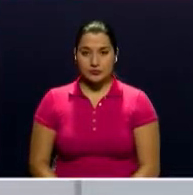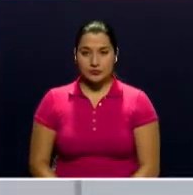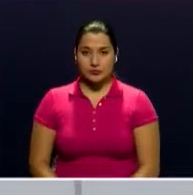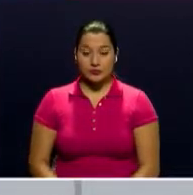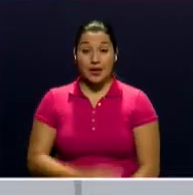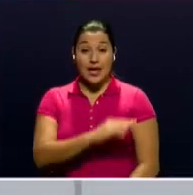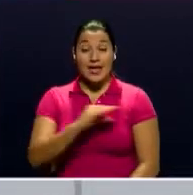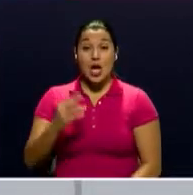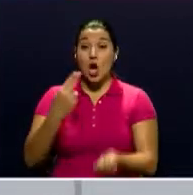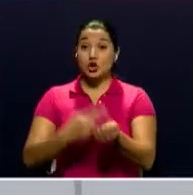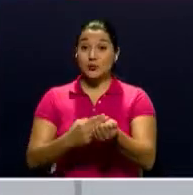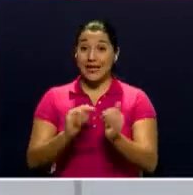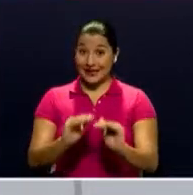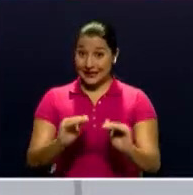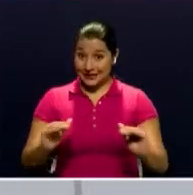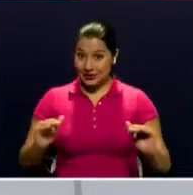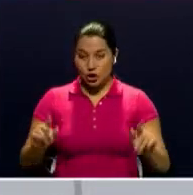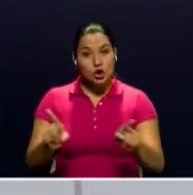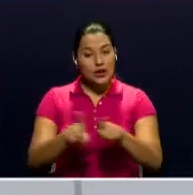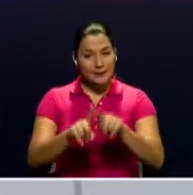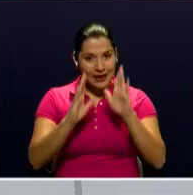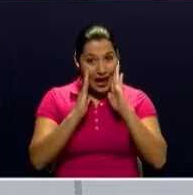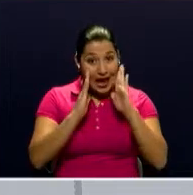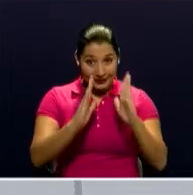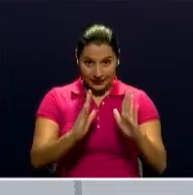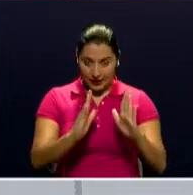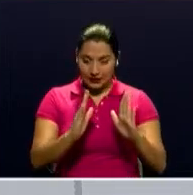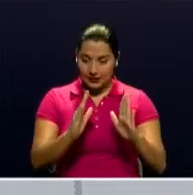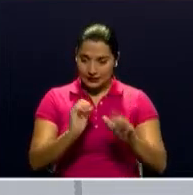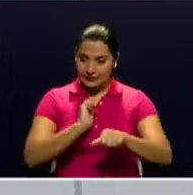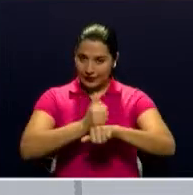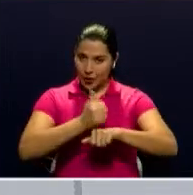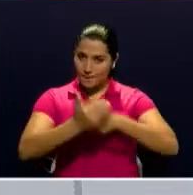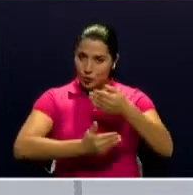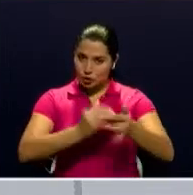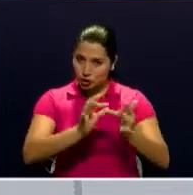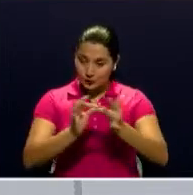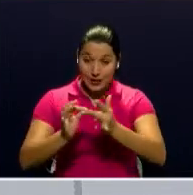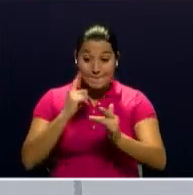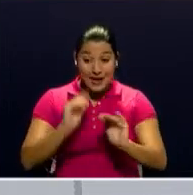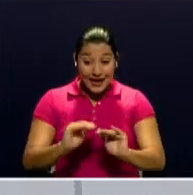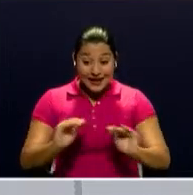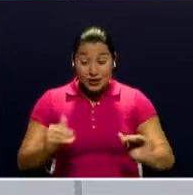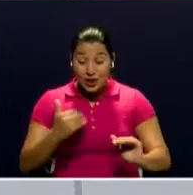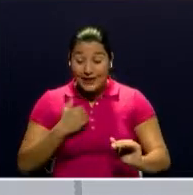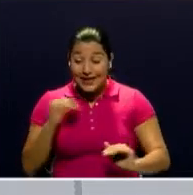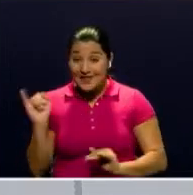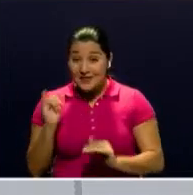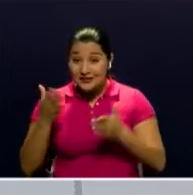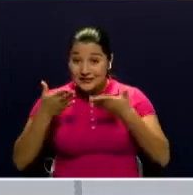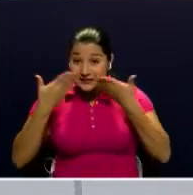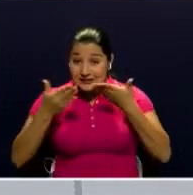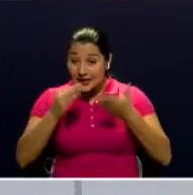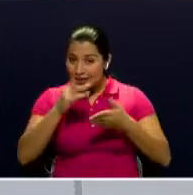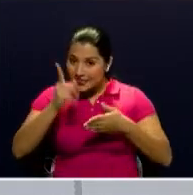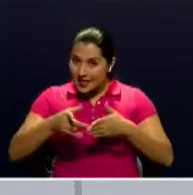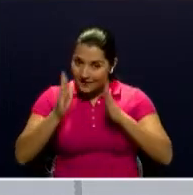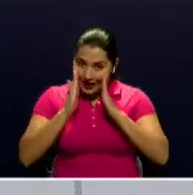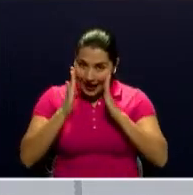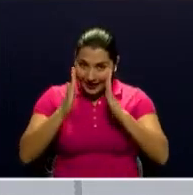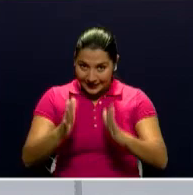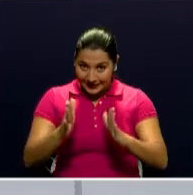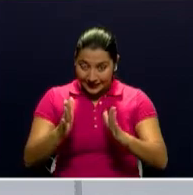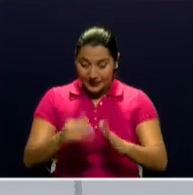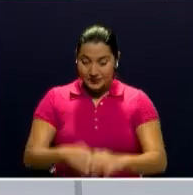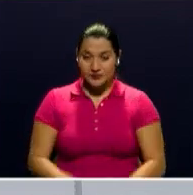Y el Hospital de Niños también está teniendo un protocolo especial para los menores que presentan infecciones respiratorias y que deben ser atendidos en